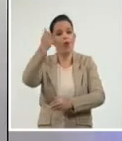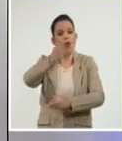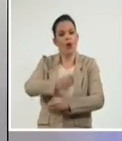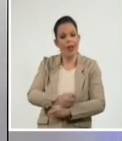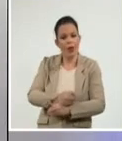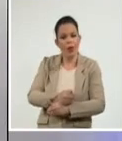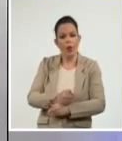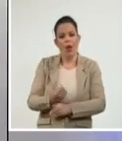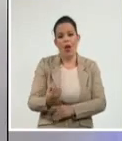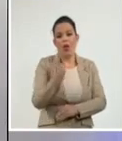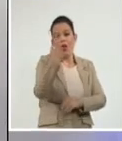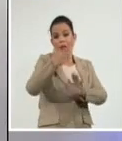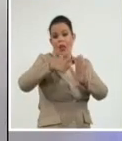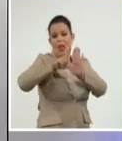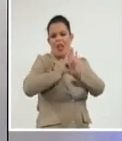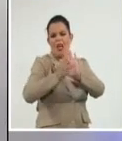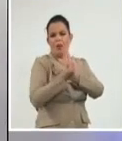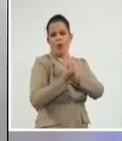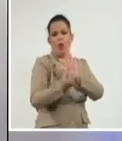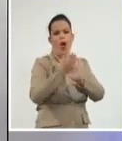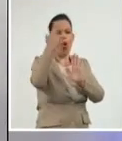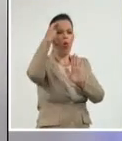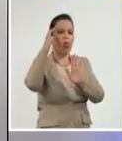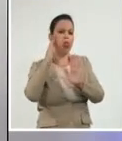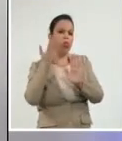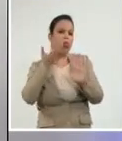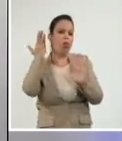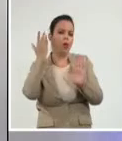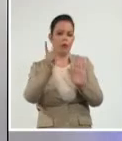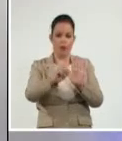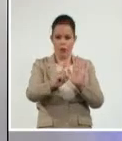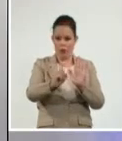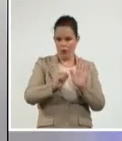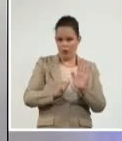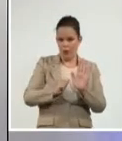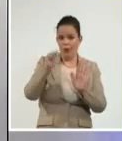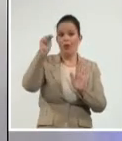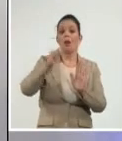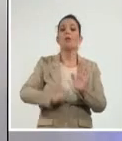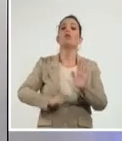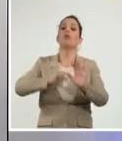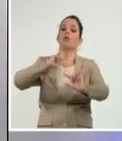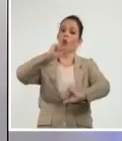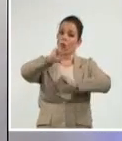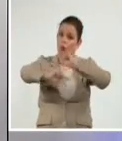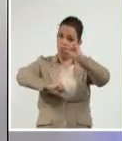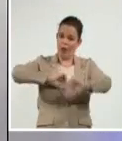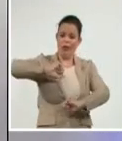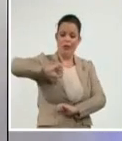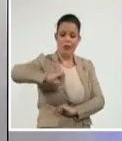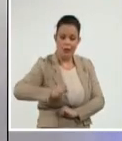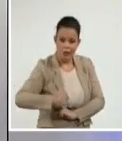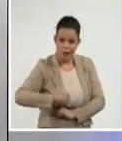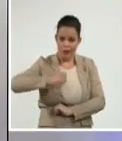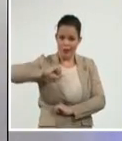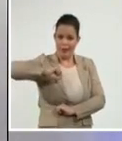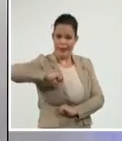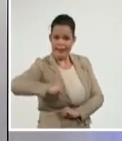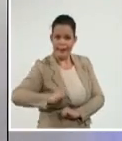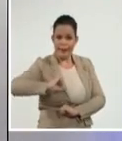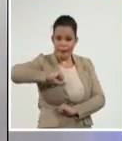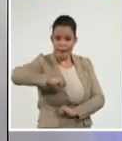única ley que se aprobó en el pasado. Con los años se hizo más compleja la situación. En la actualidad es un